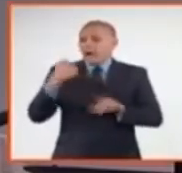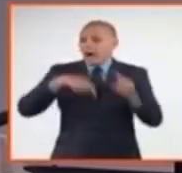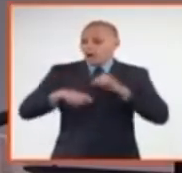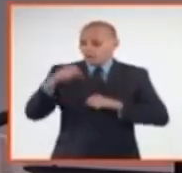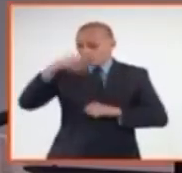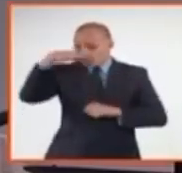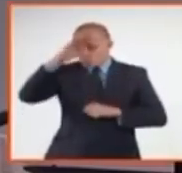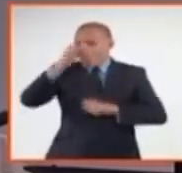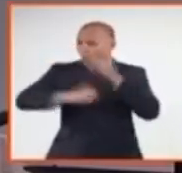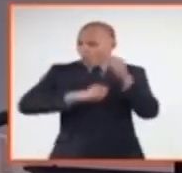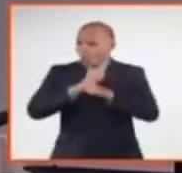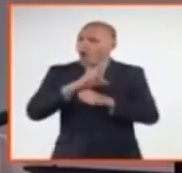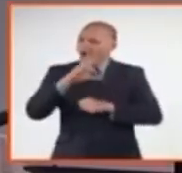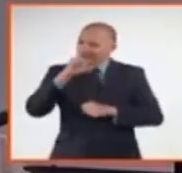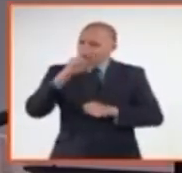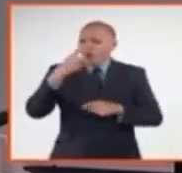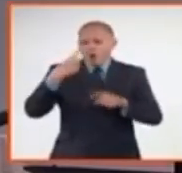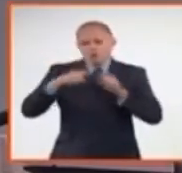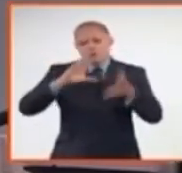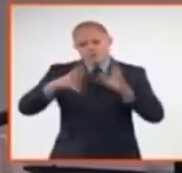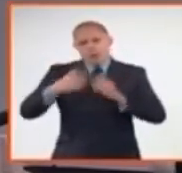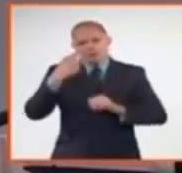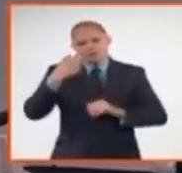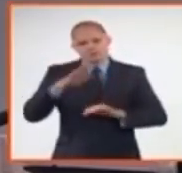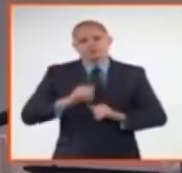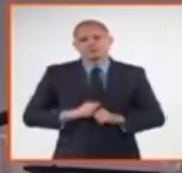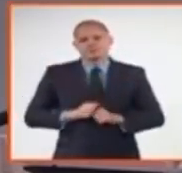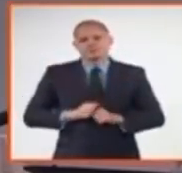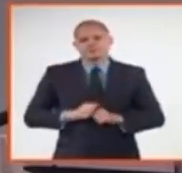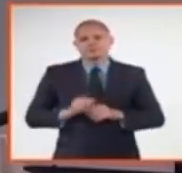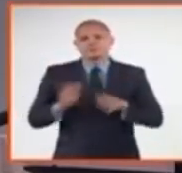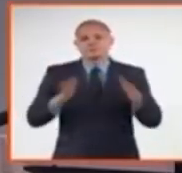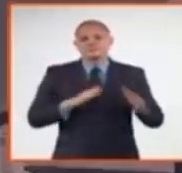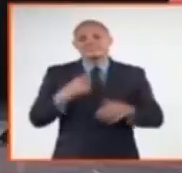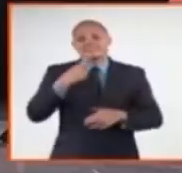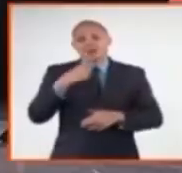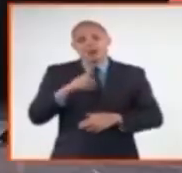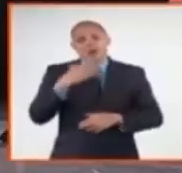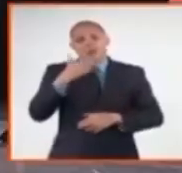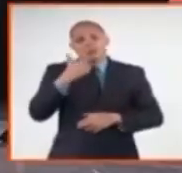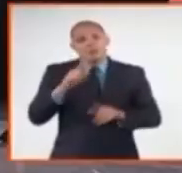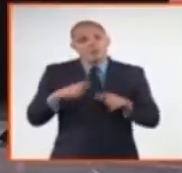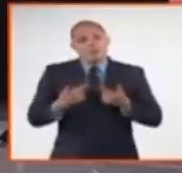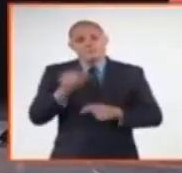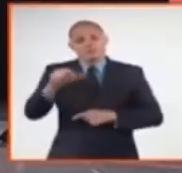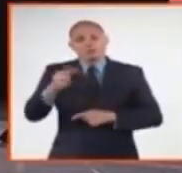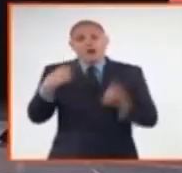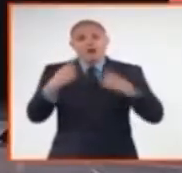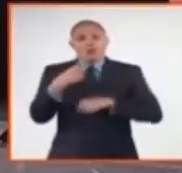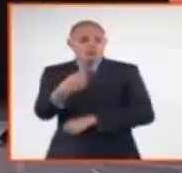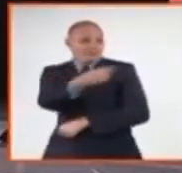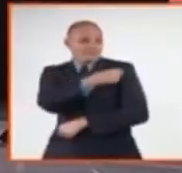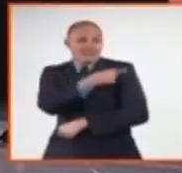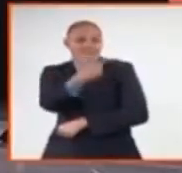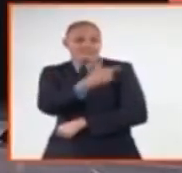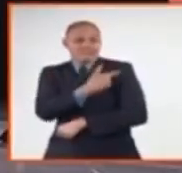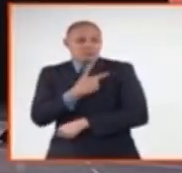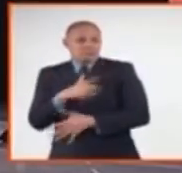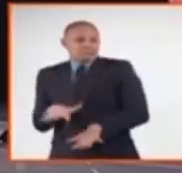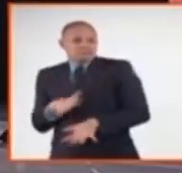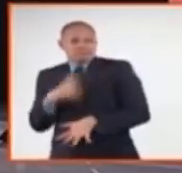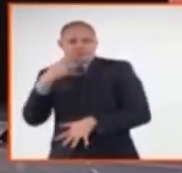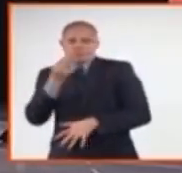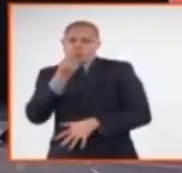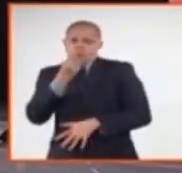en esa en ese escenario que le tienen a los pinchazos cruzo los dedos porque sé que muy bien con visa pero creo que sobre